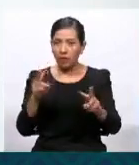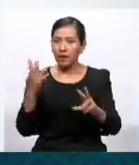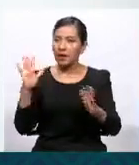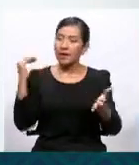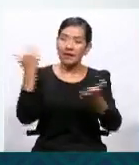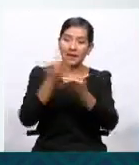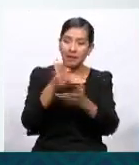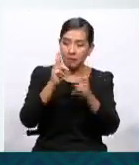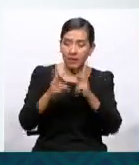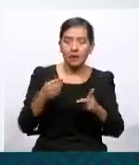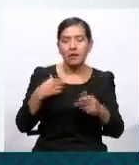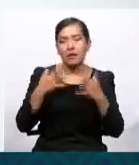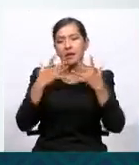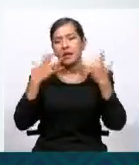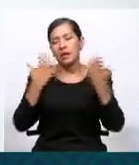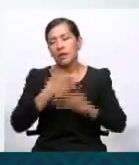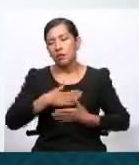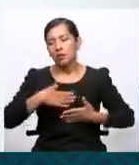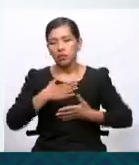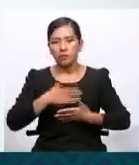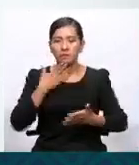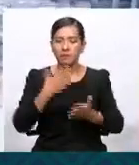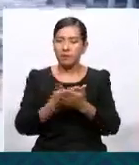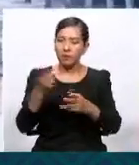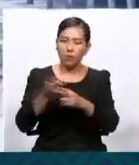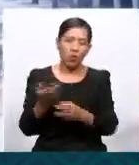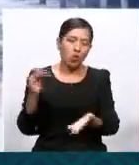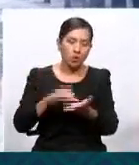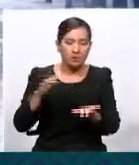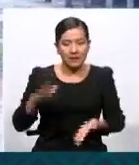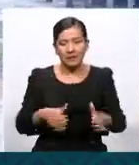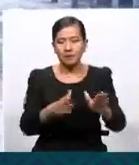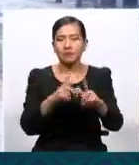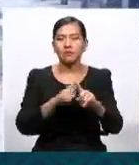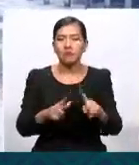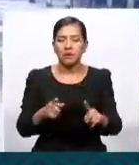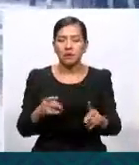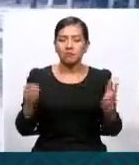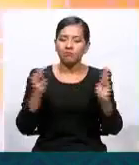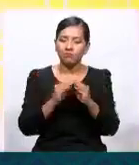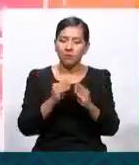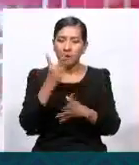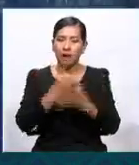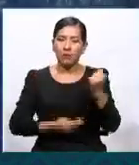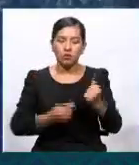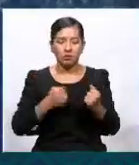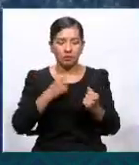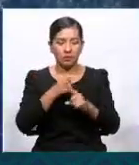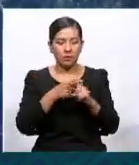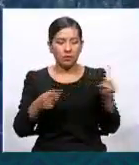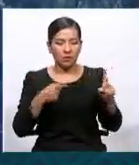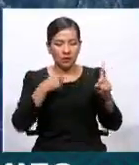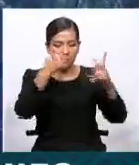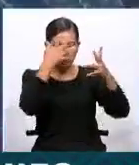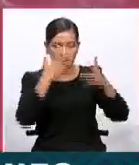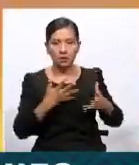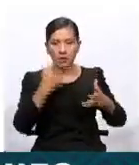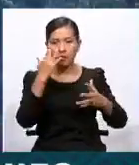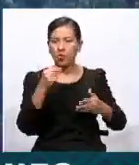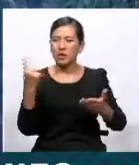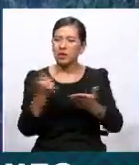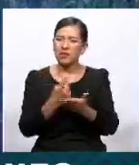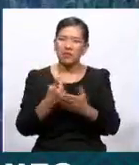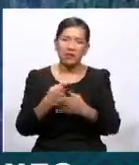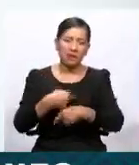y tristeza. Alegría porque pronto tendrán su carretera, pero triste porque muchas veces nuestros proyectos tardan en ser ejecutados.